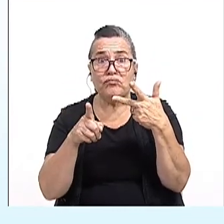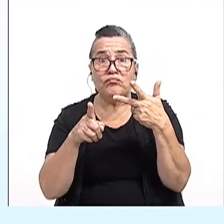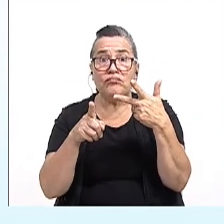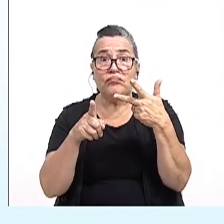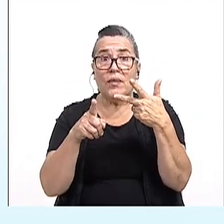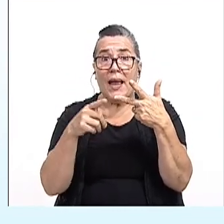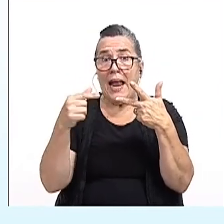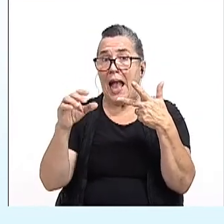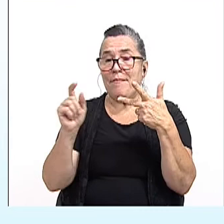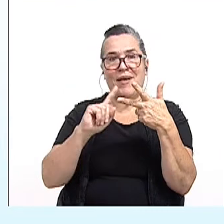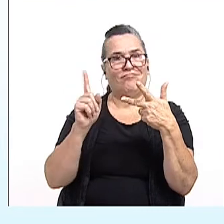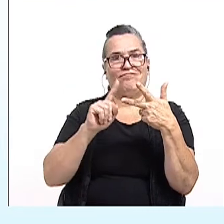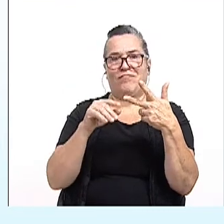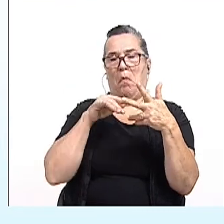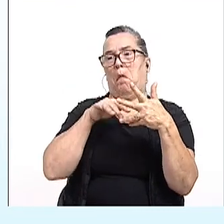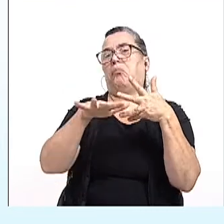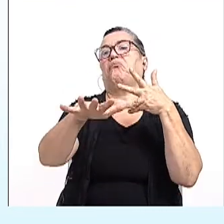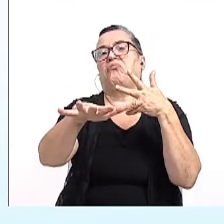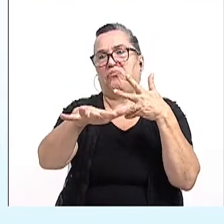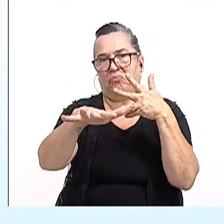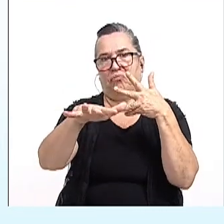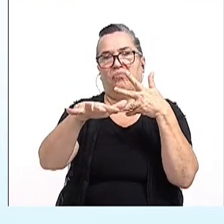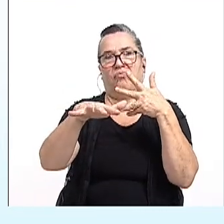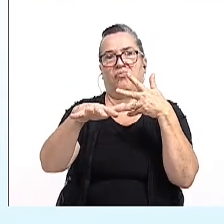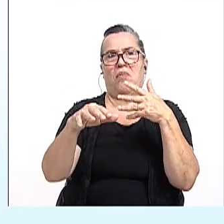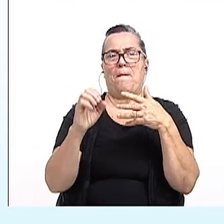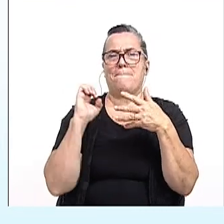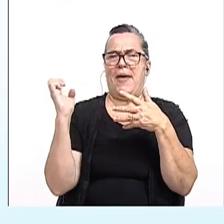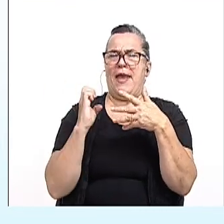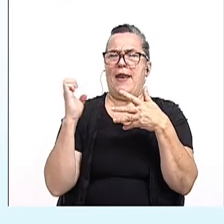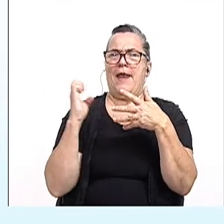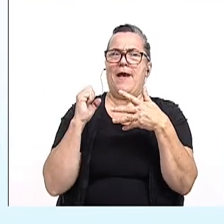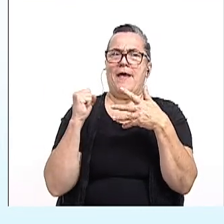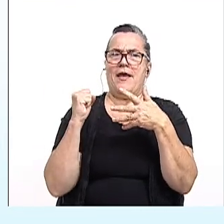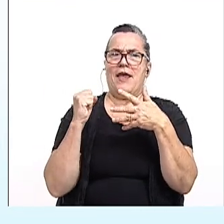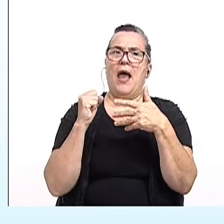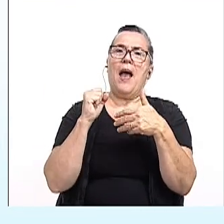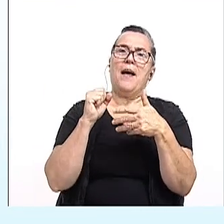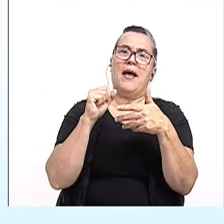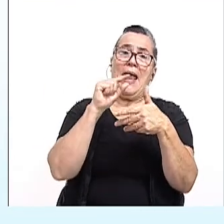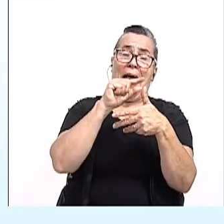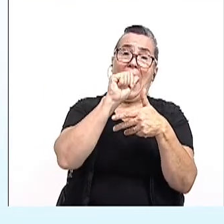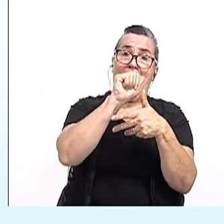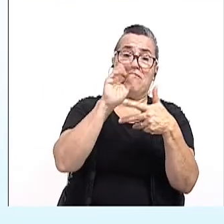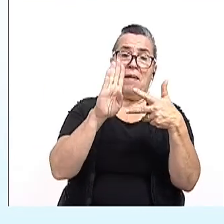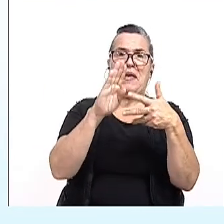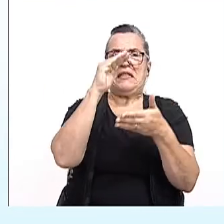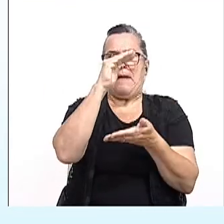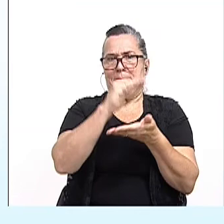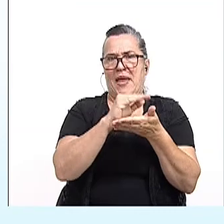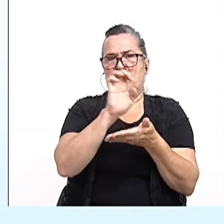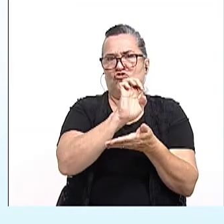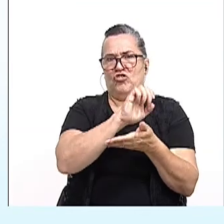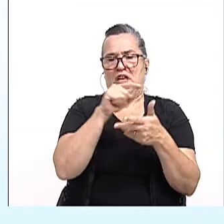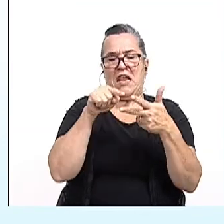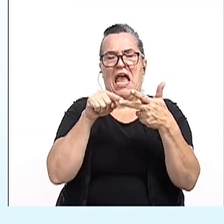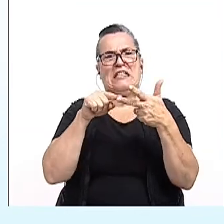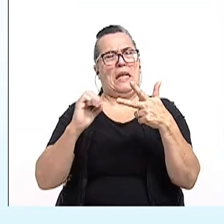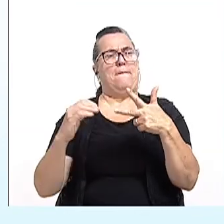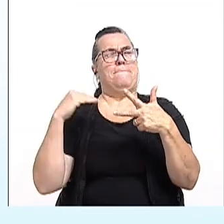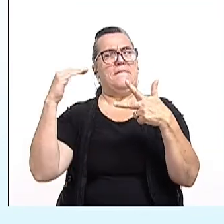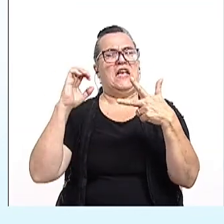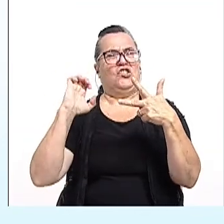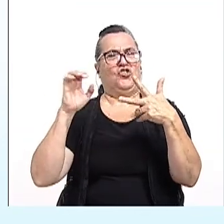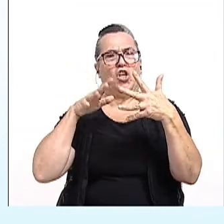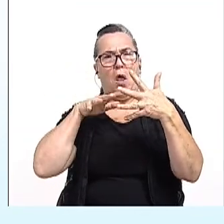partículas gamma, que contienen mucha más energía que los rayos alfa o beta y atraviesan